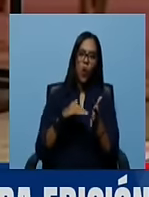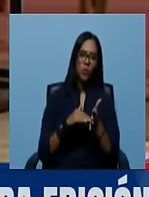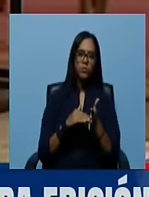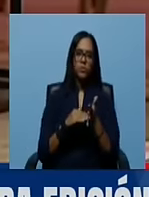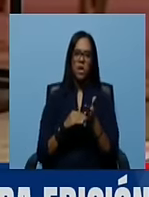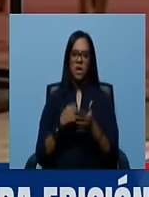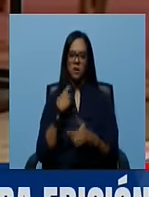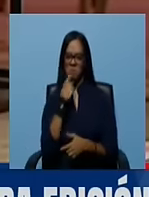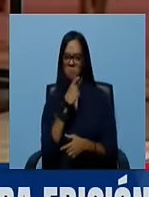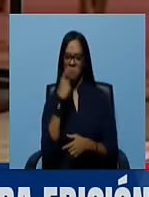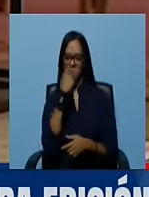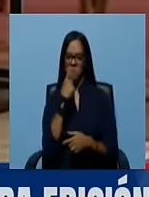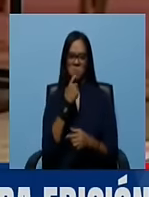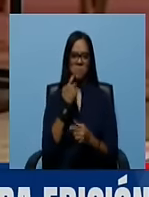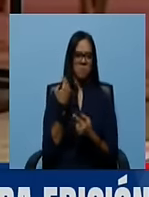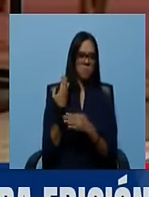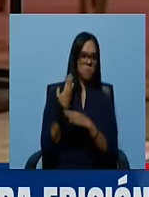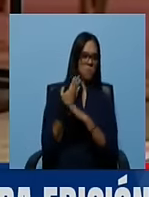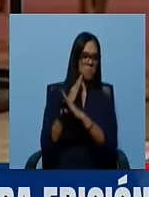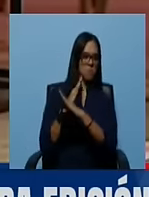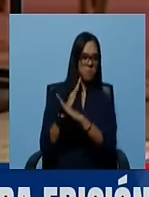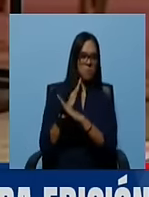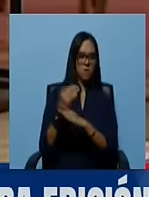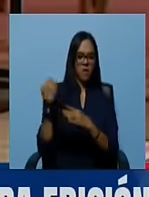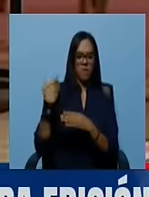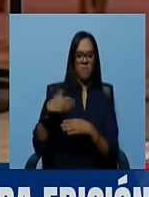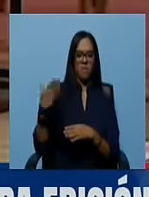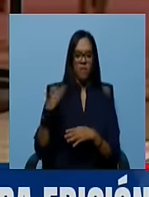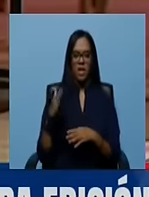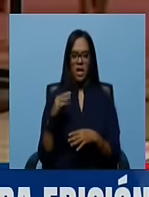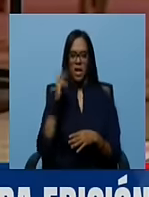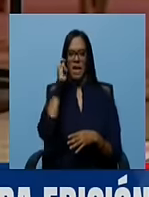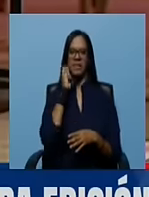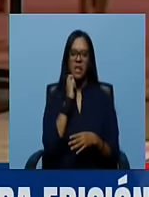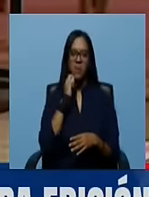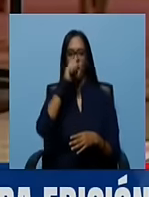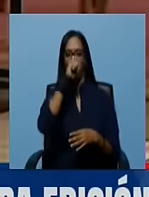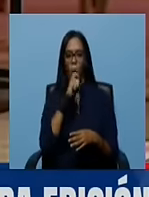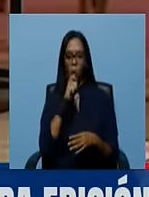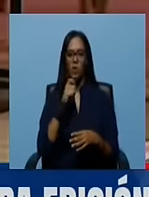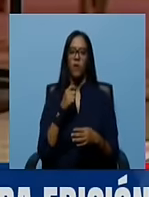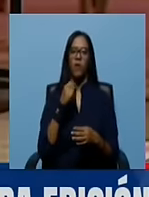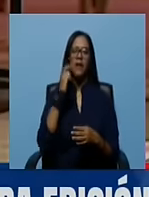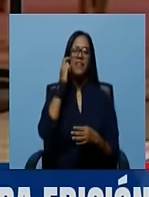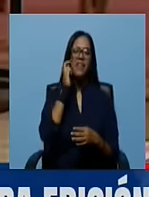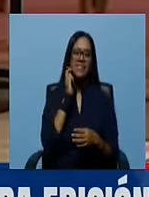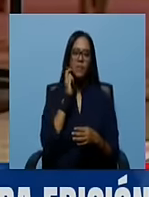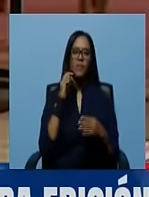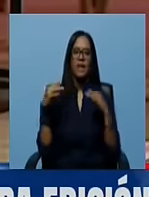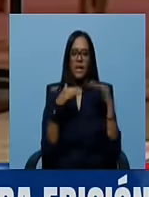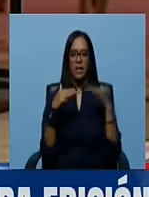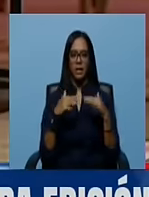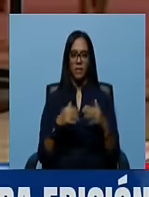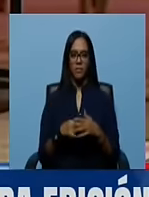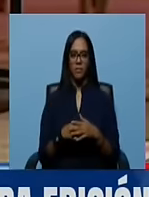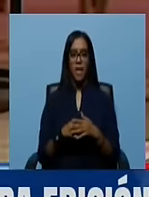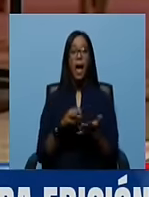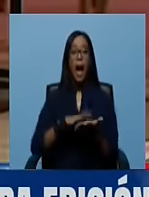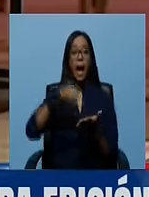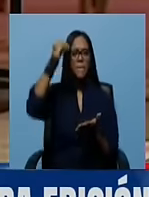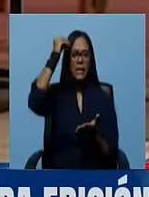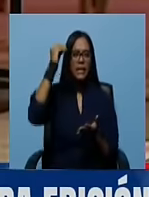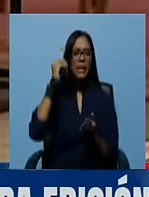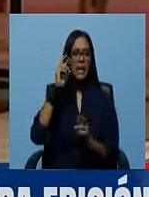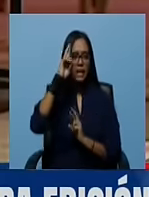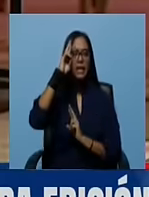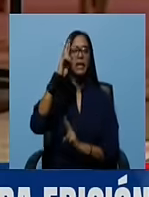la discriminación, el racismo, el odio, el fascismo y las guerras. Aprender a